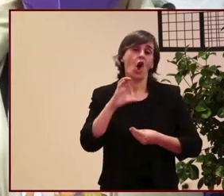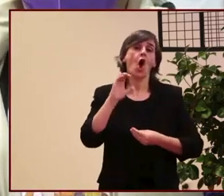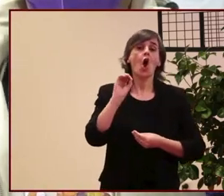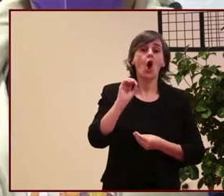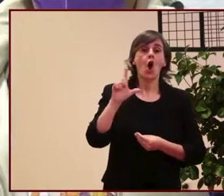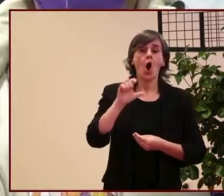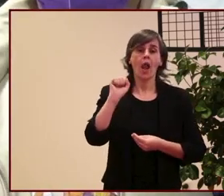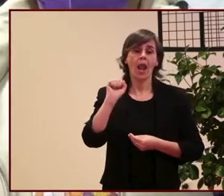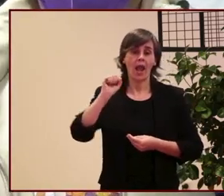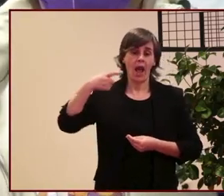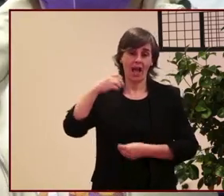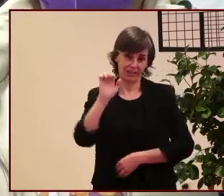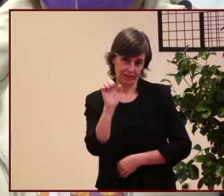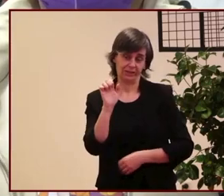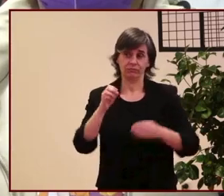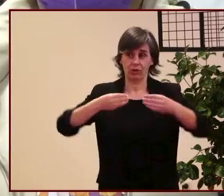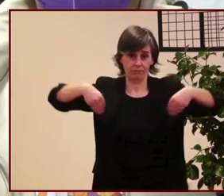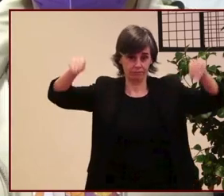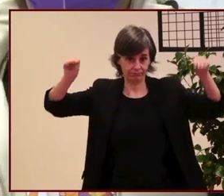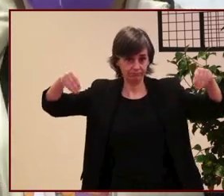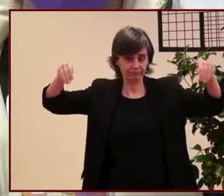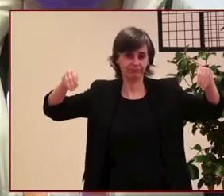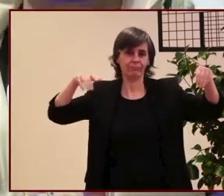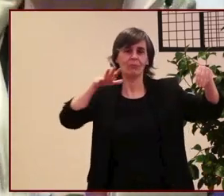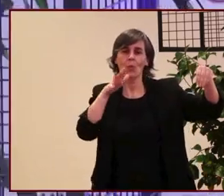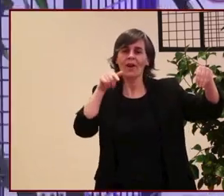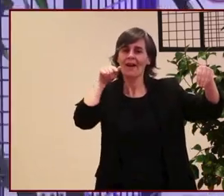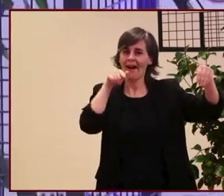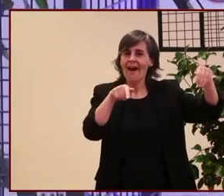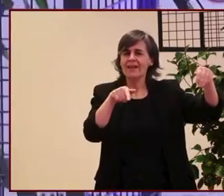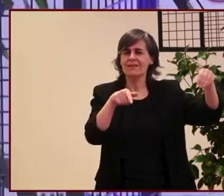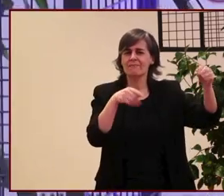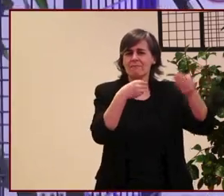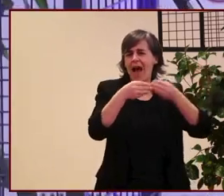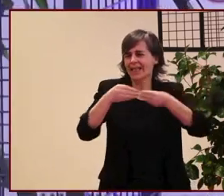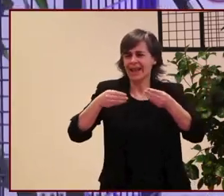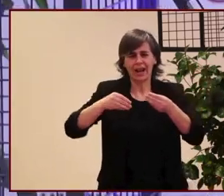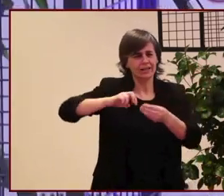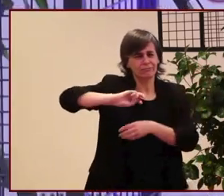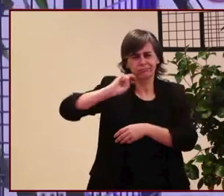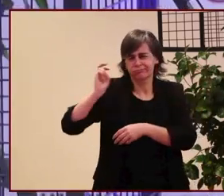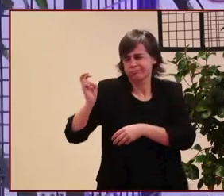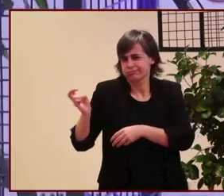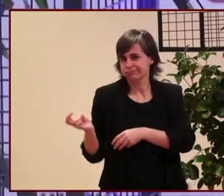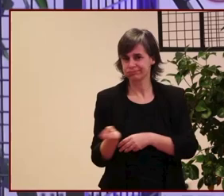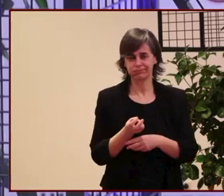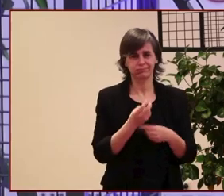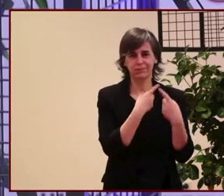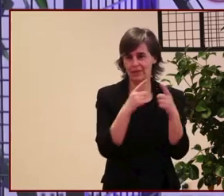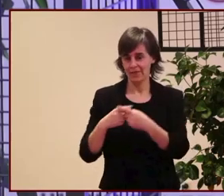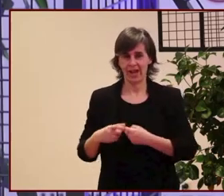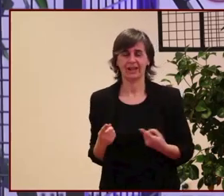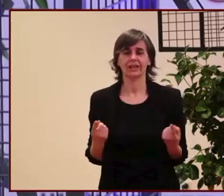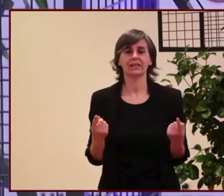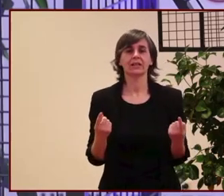manera también inclusiva de la obra se han incorporado muchísimos materiales no es una pieza